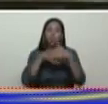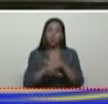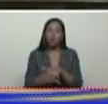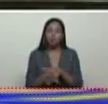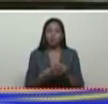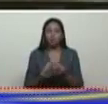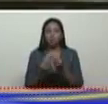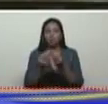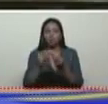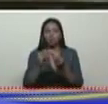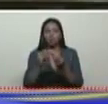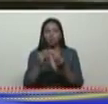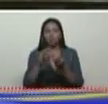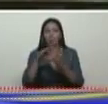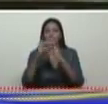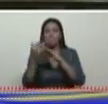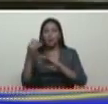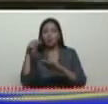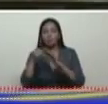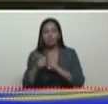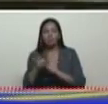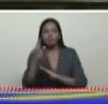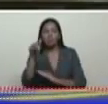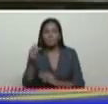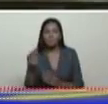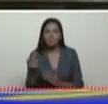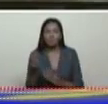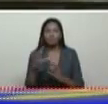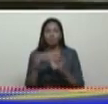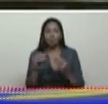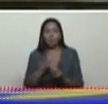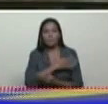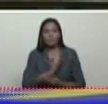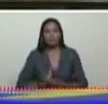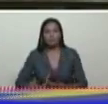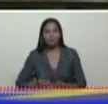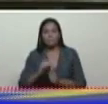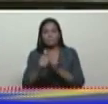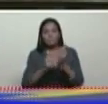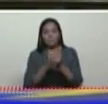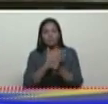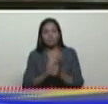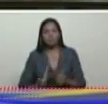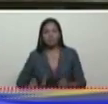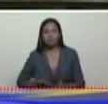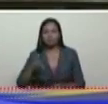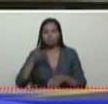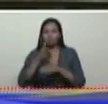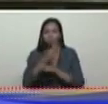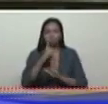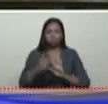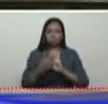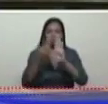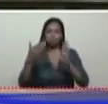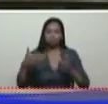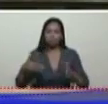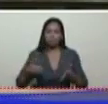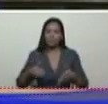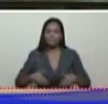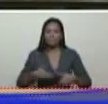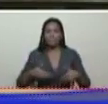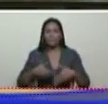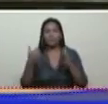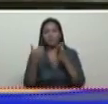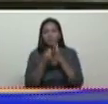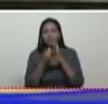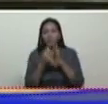Adentro, intensamente, compañera vicepresidenta, intensamente nos pongamos al frente de este proceso de